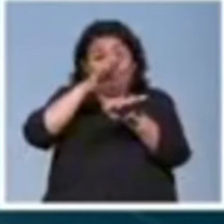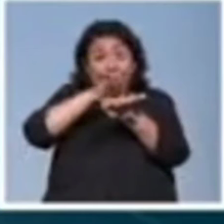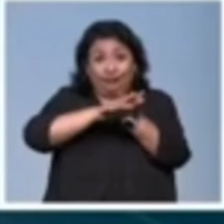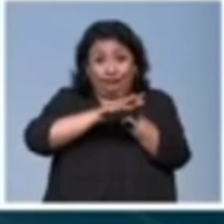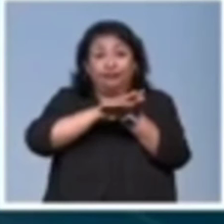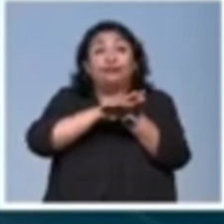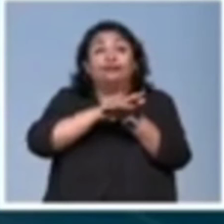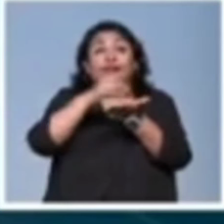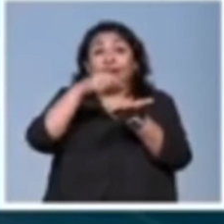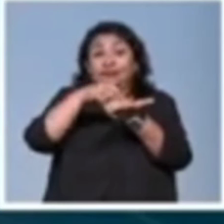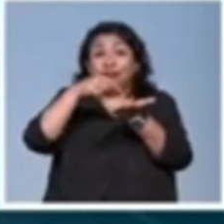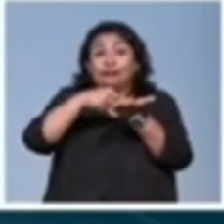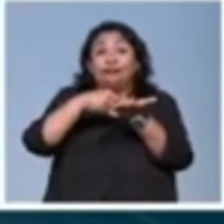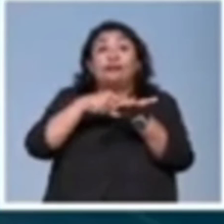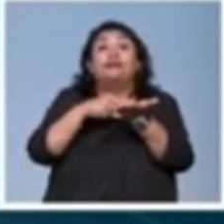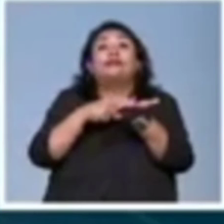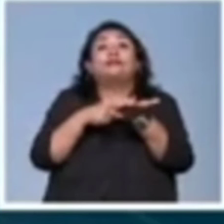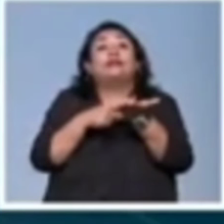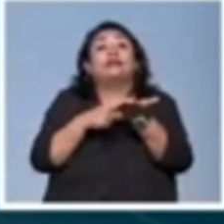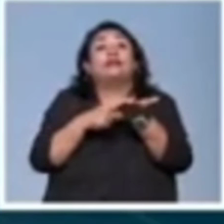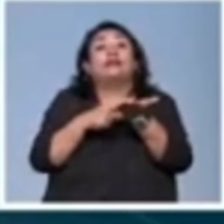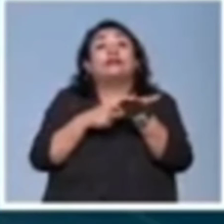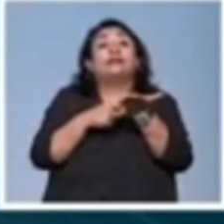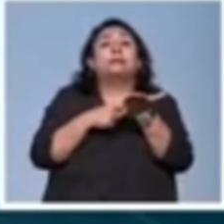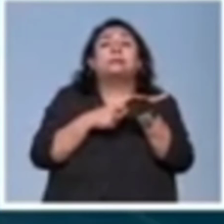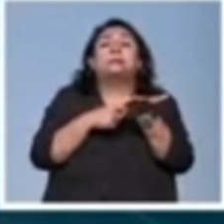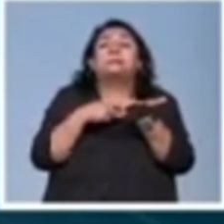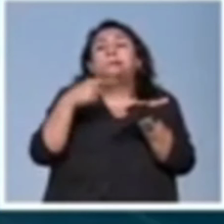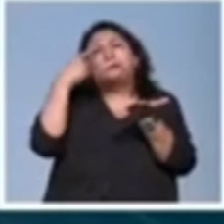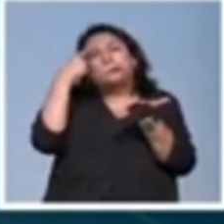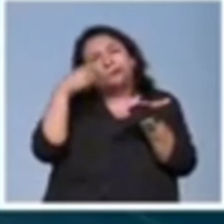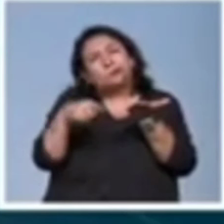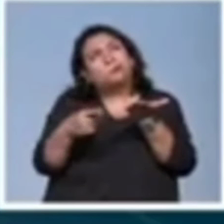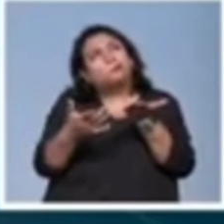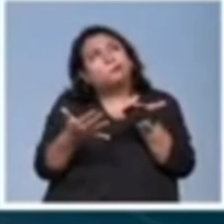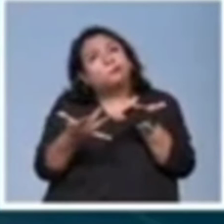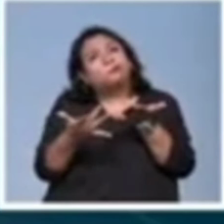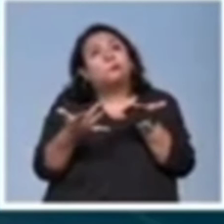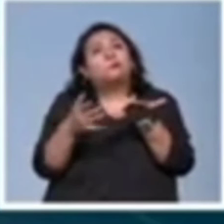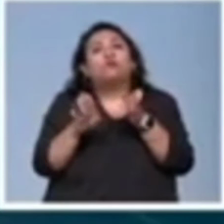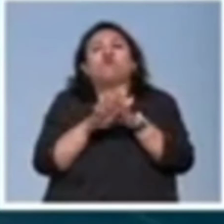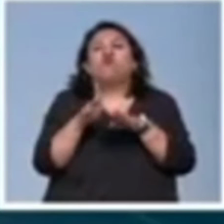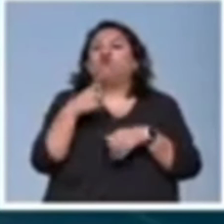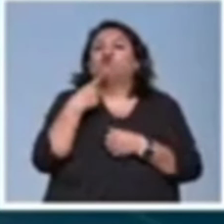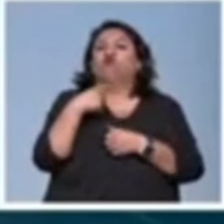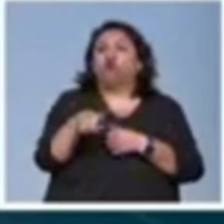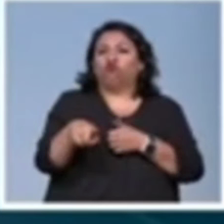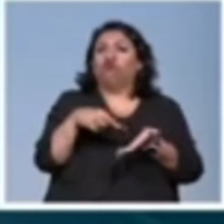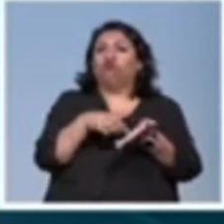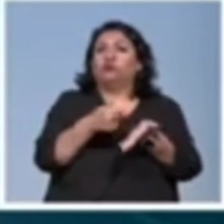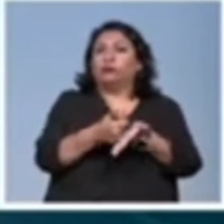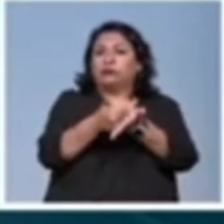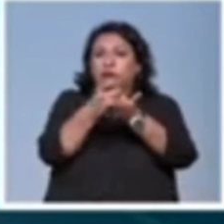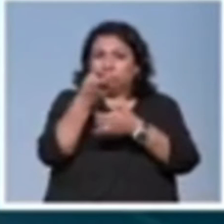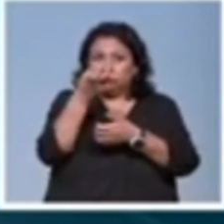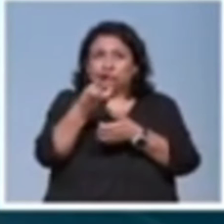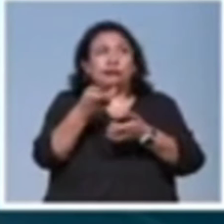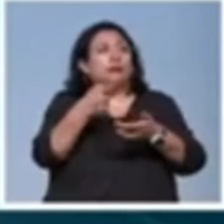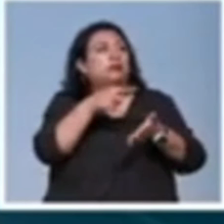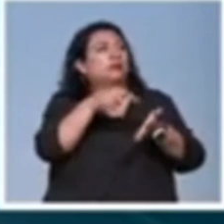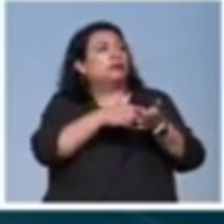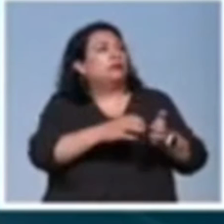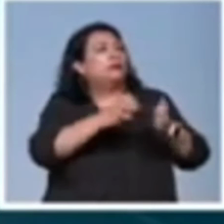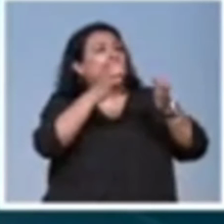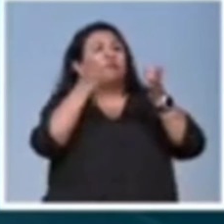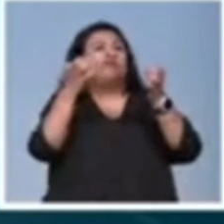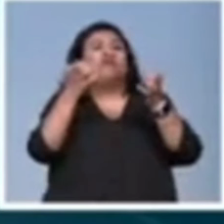como detonante y al mismo tiempo una pulsión de denuncia a esos edificios que